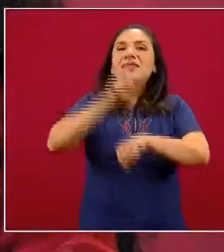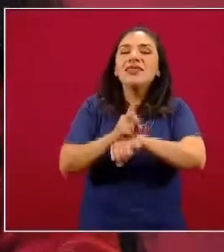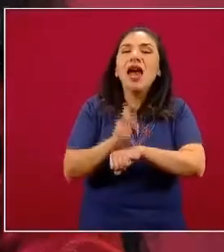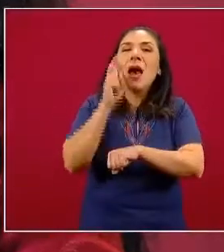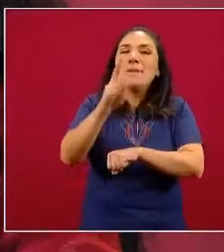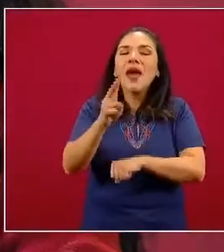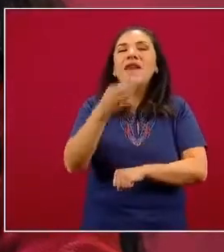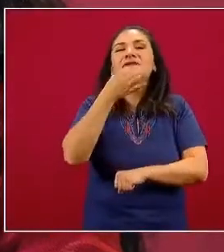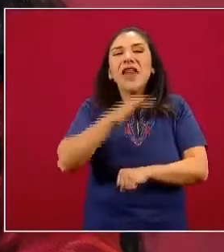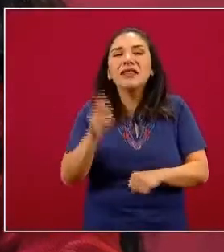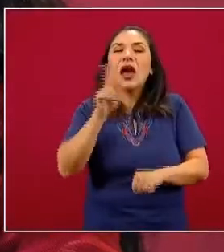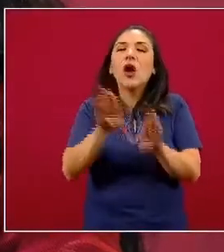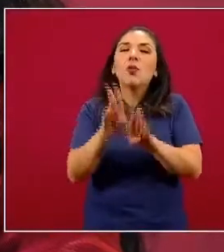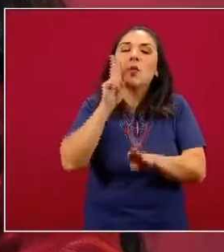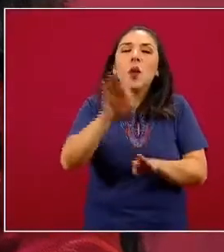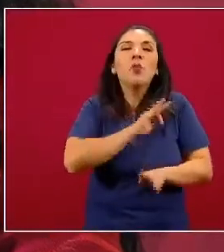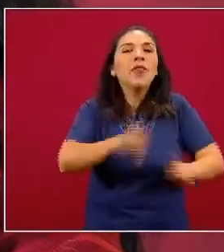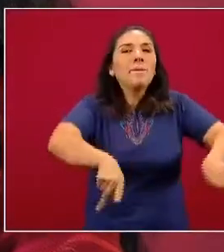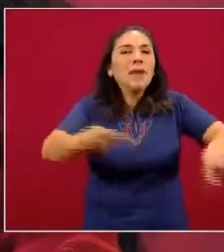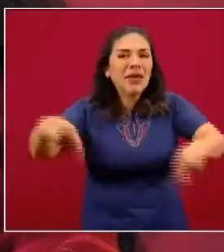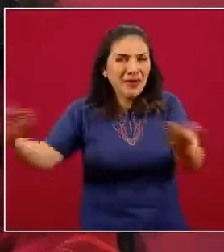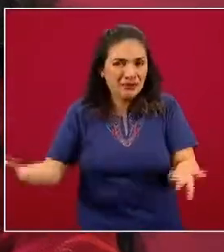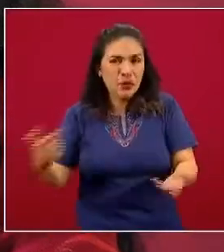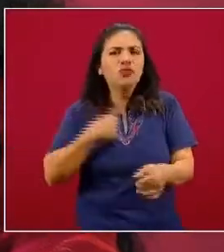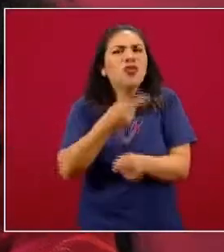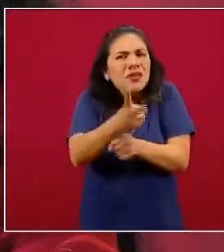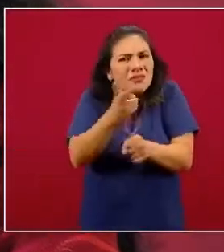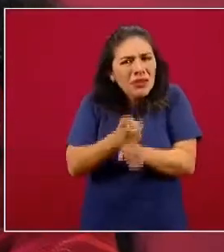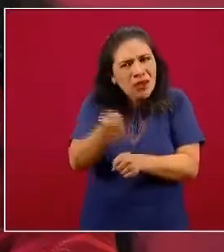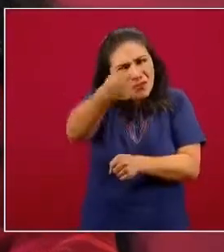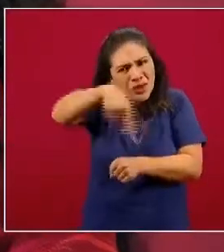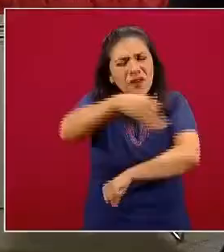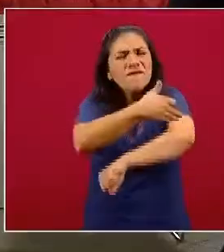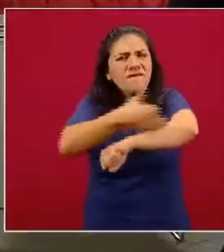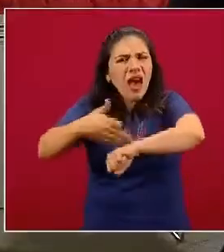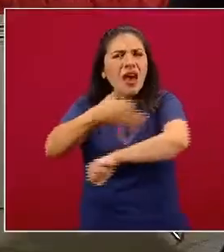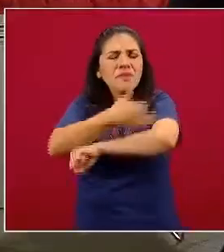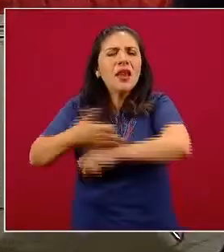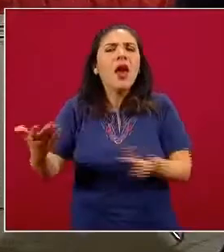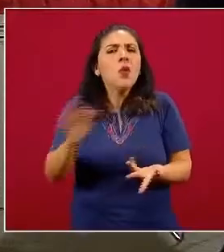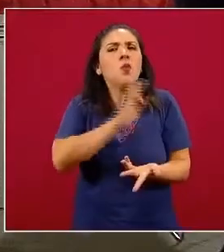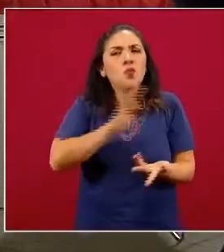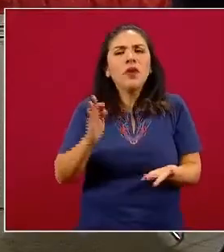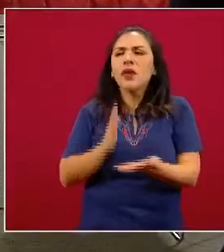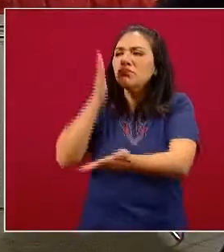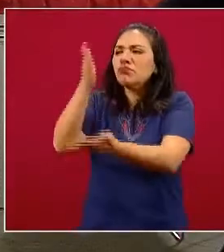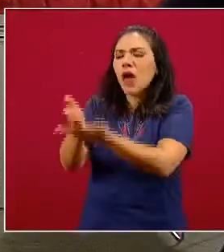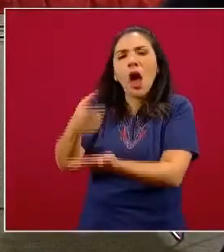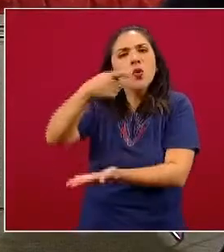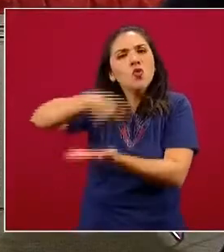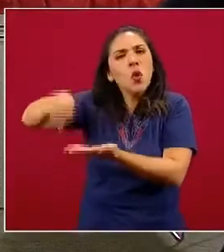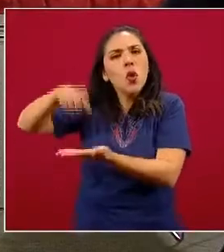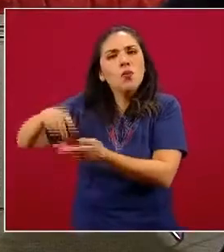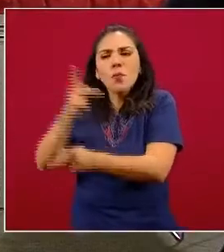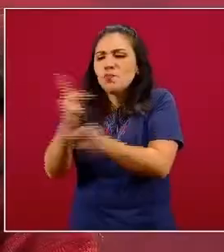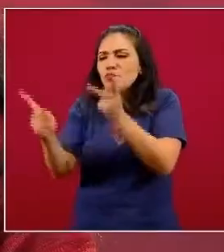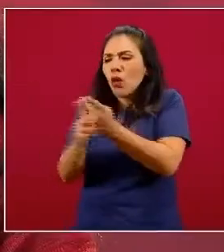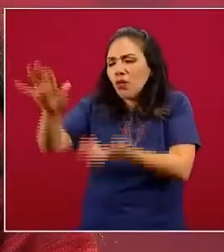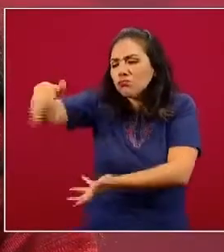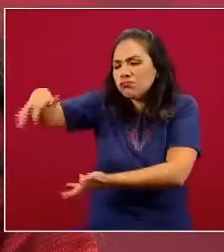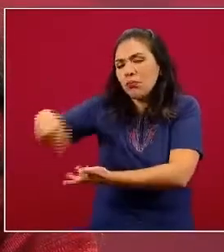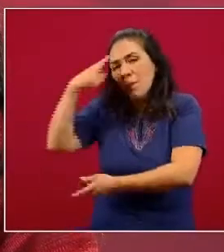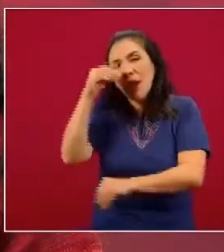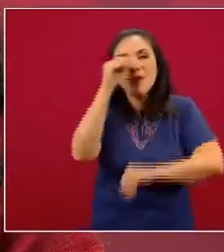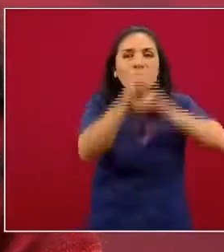comunitarias y también tienen oportunidad de vender. La invitación es a que cada familia pueda ir a comprar estos elementos para